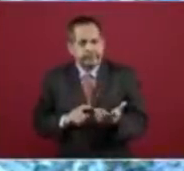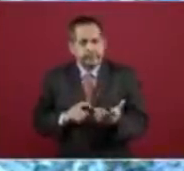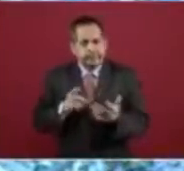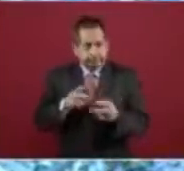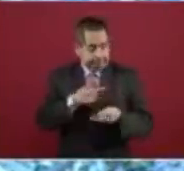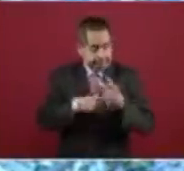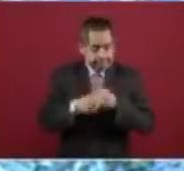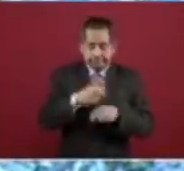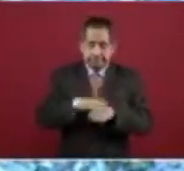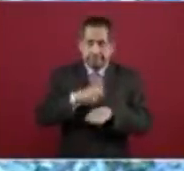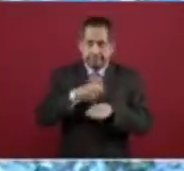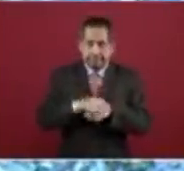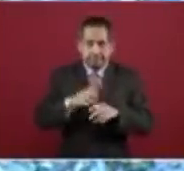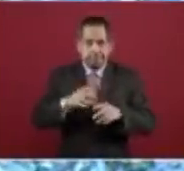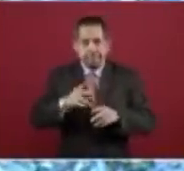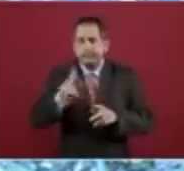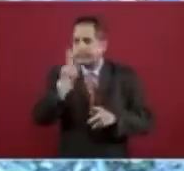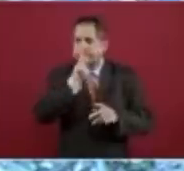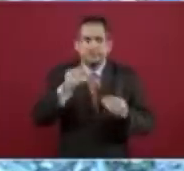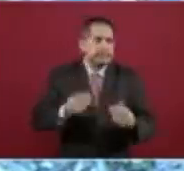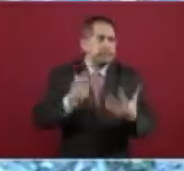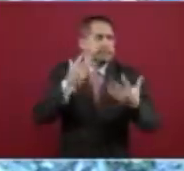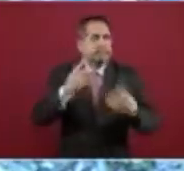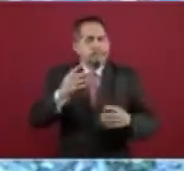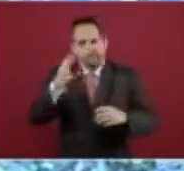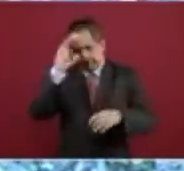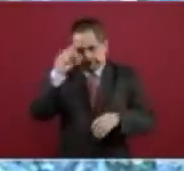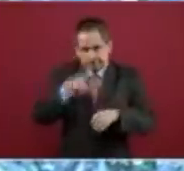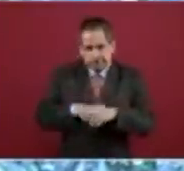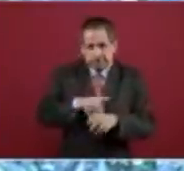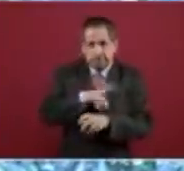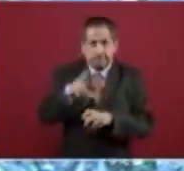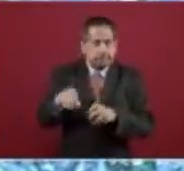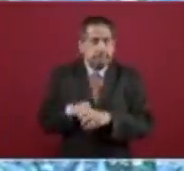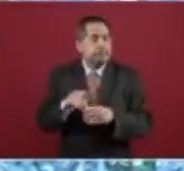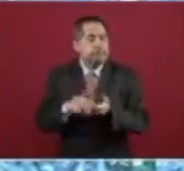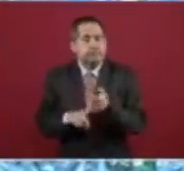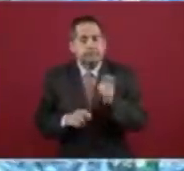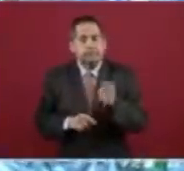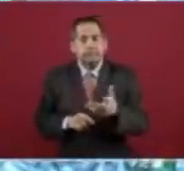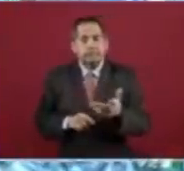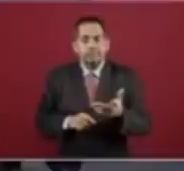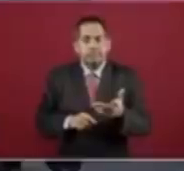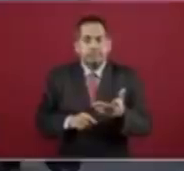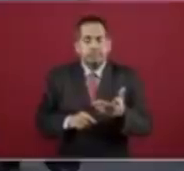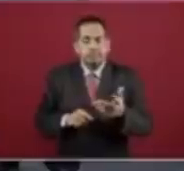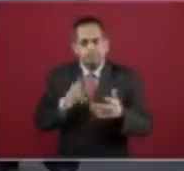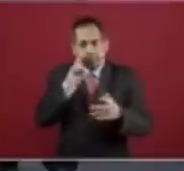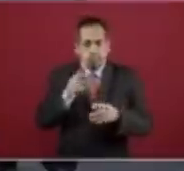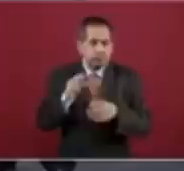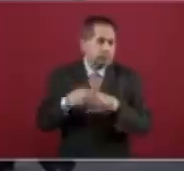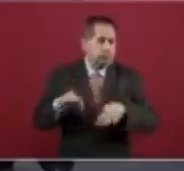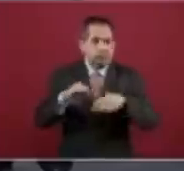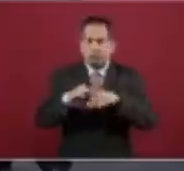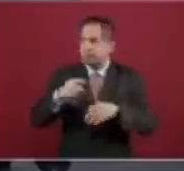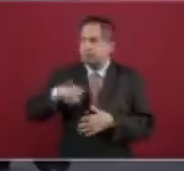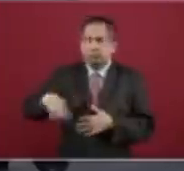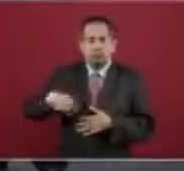produciendo oxígeno, cultura, y sea una parte fundamental de